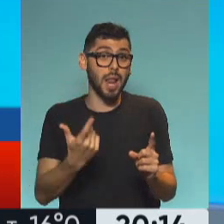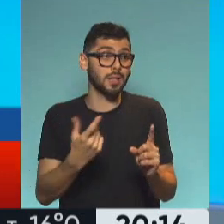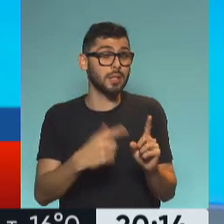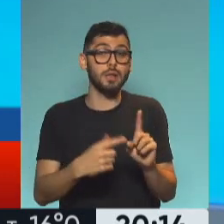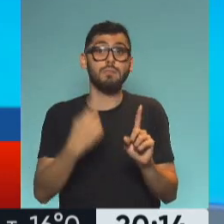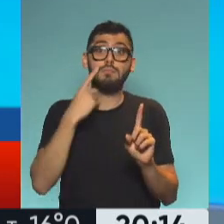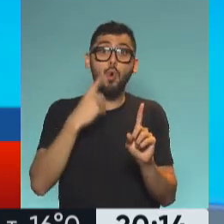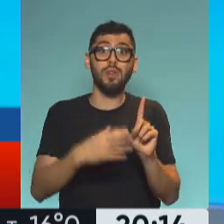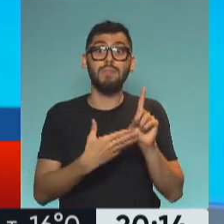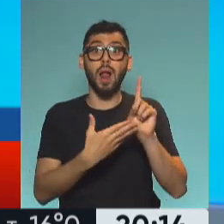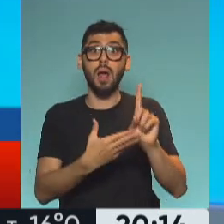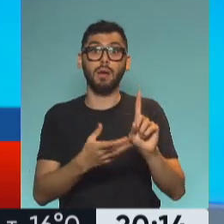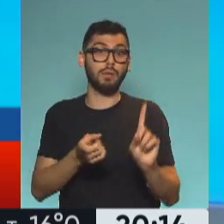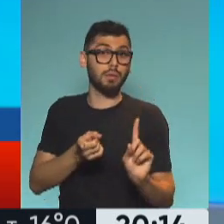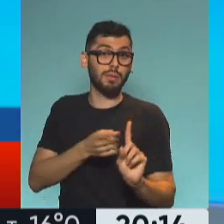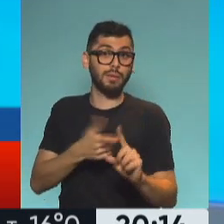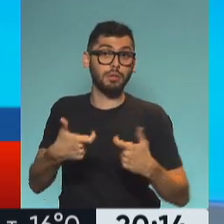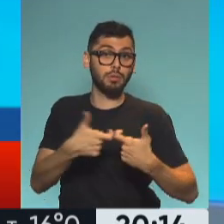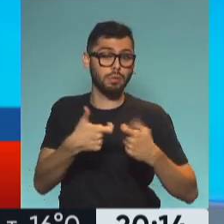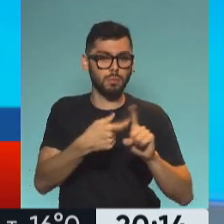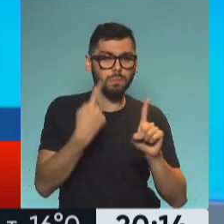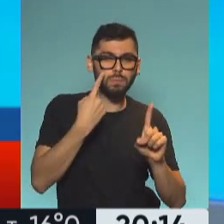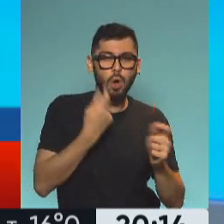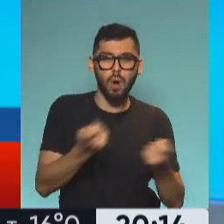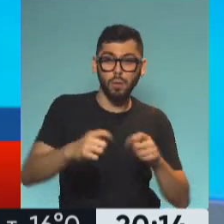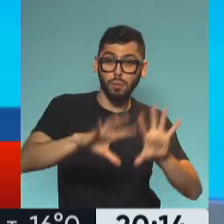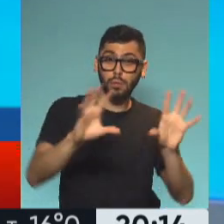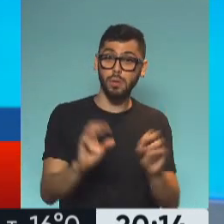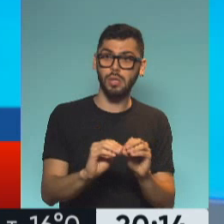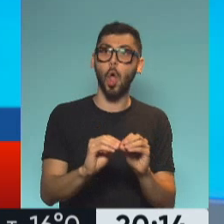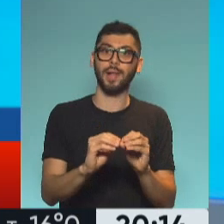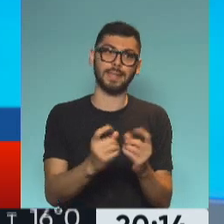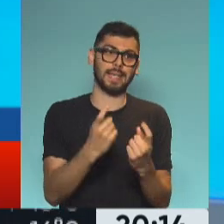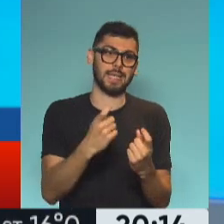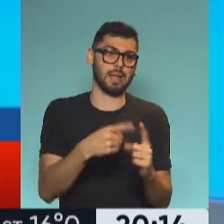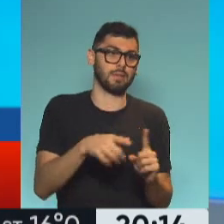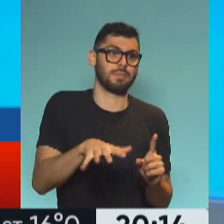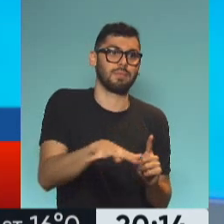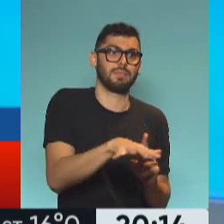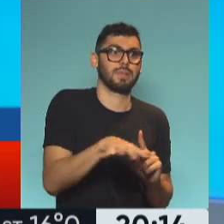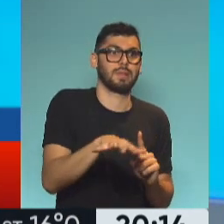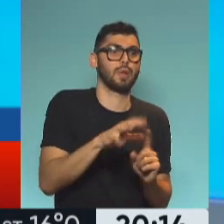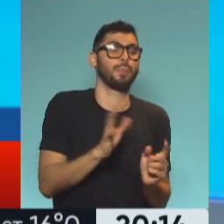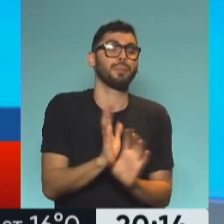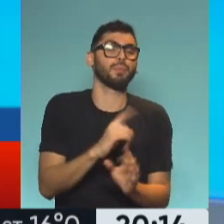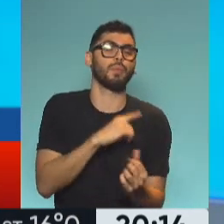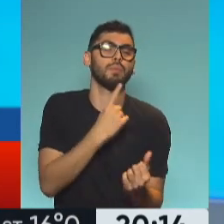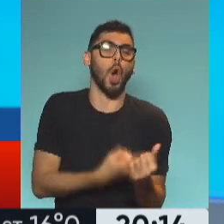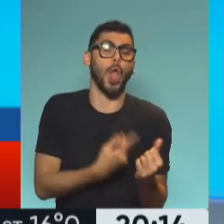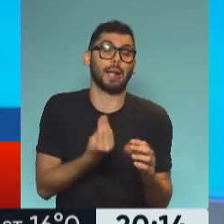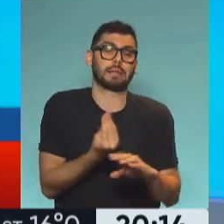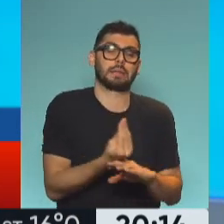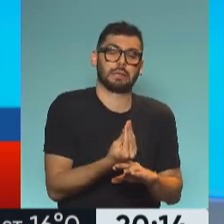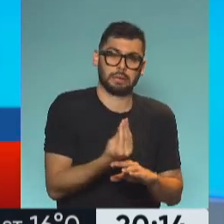esperar con total impunidad es decir de alguna manera necesitan esos pequeños y ambos reductos de poder en este caso estamos hablando de